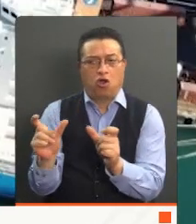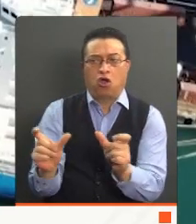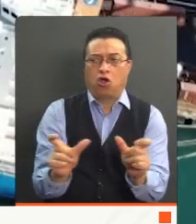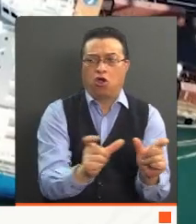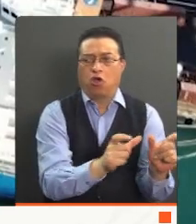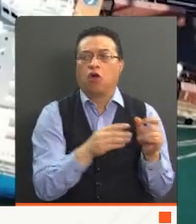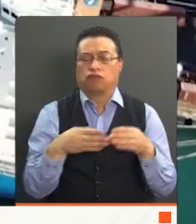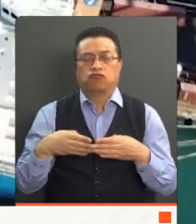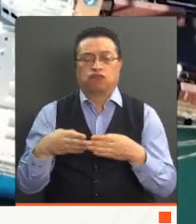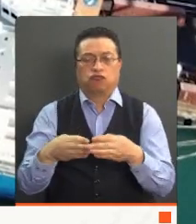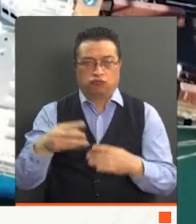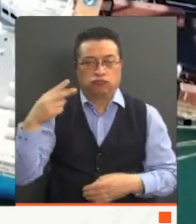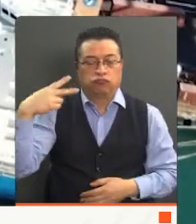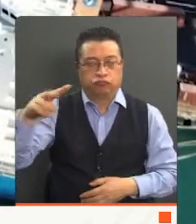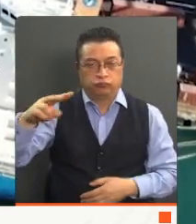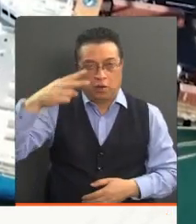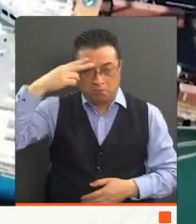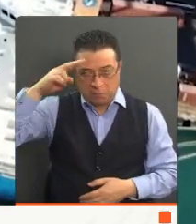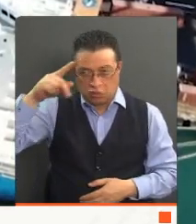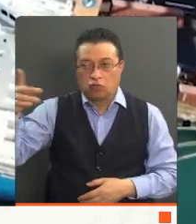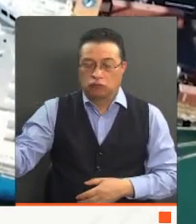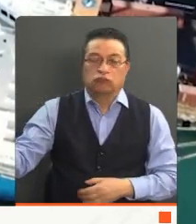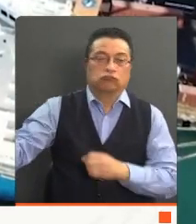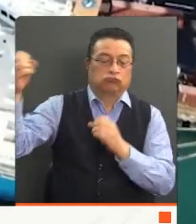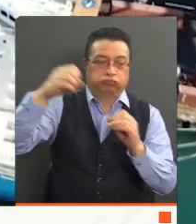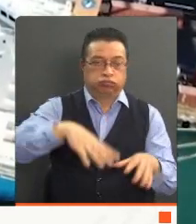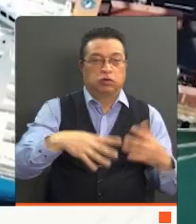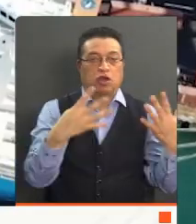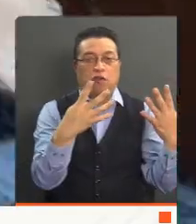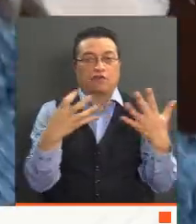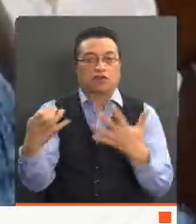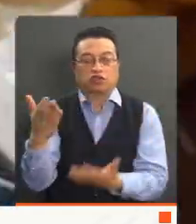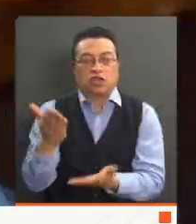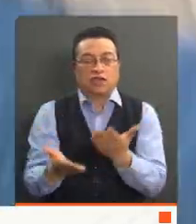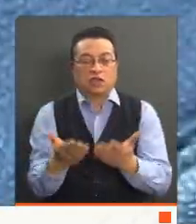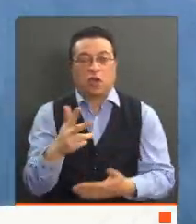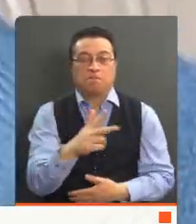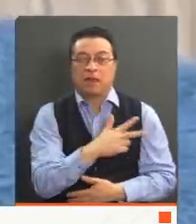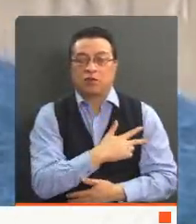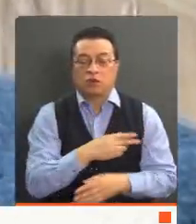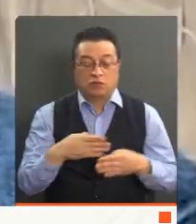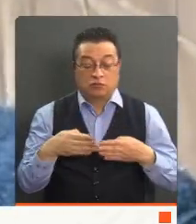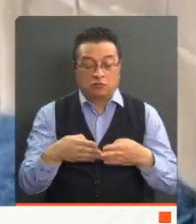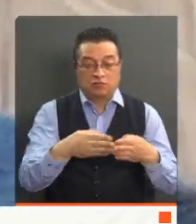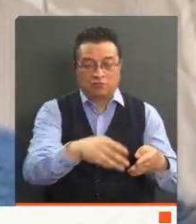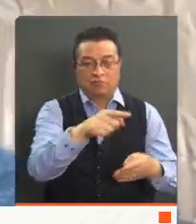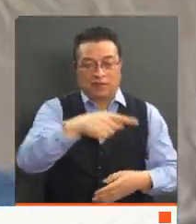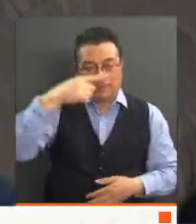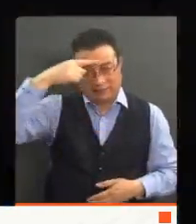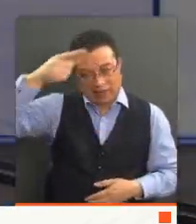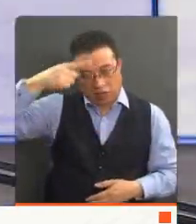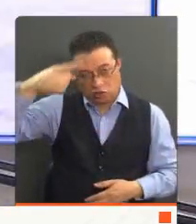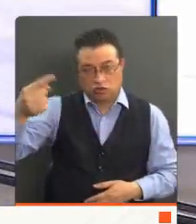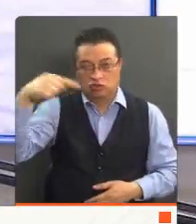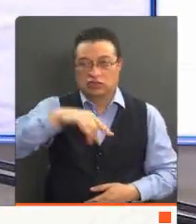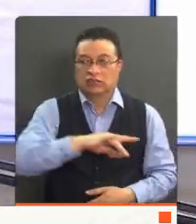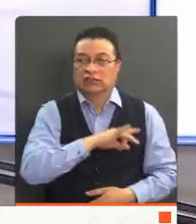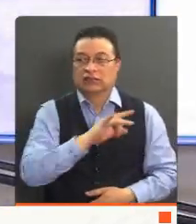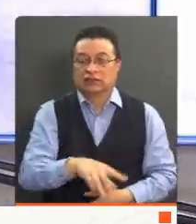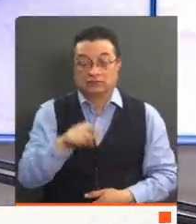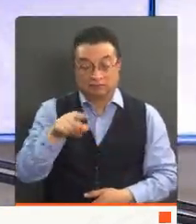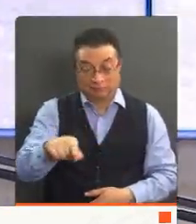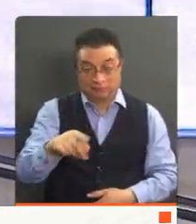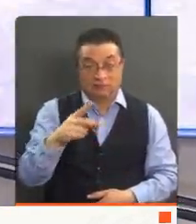ese país y desde donde llegaron 900 kilos de marihuana al puerto de san antonio en chile esta droga